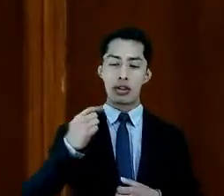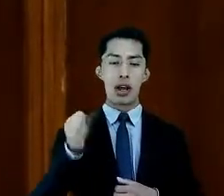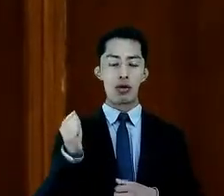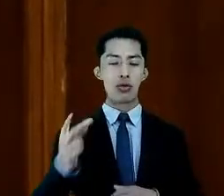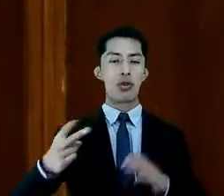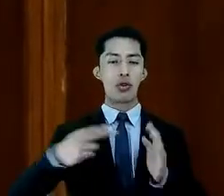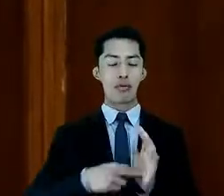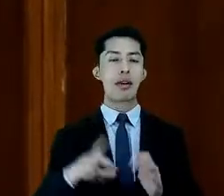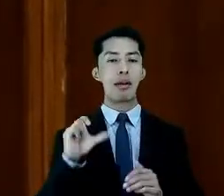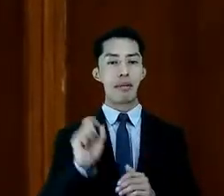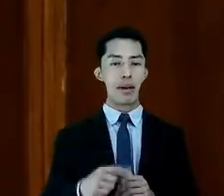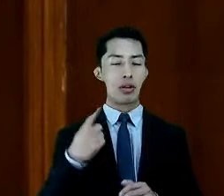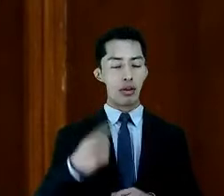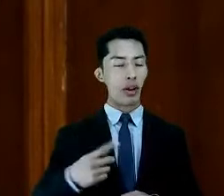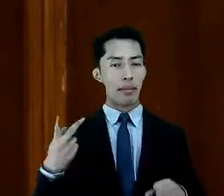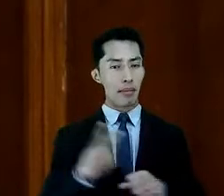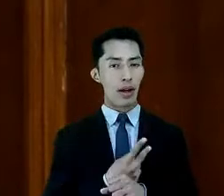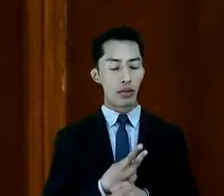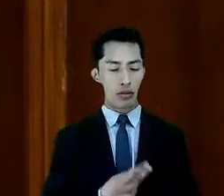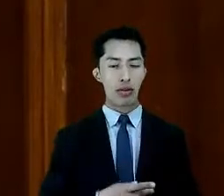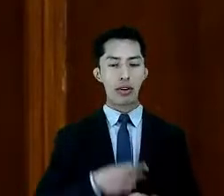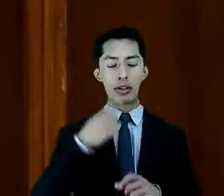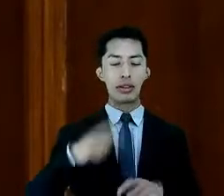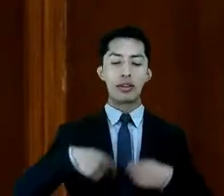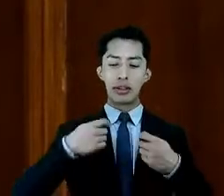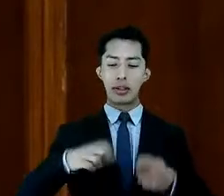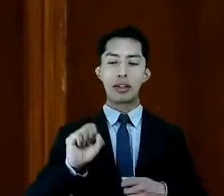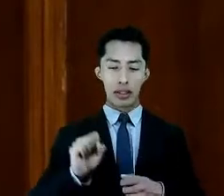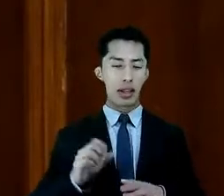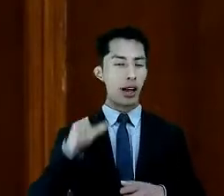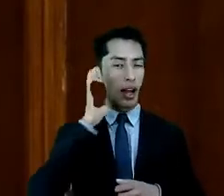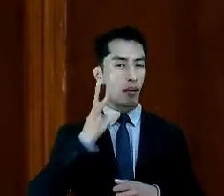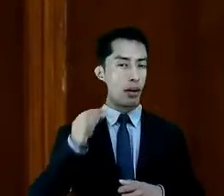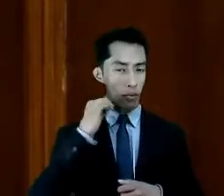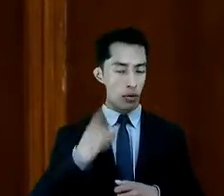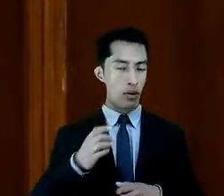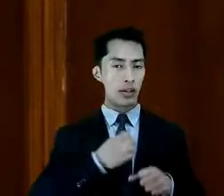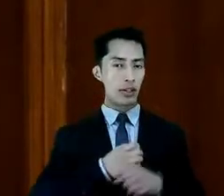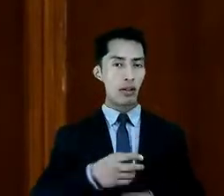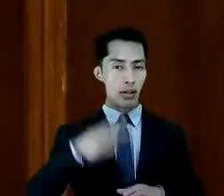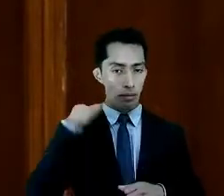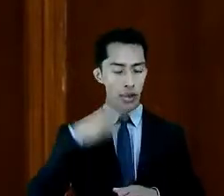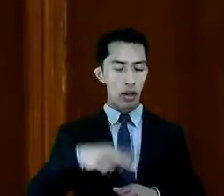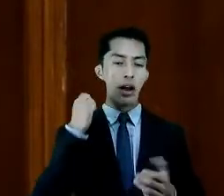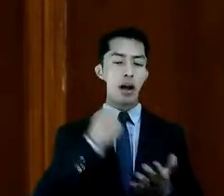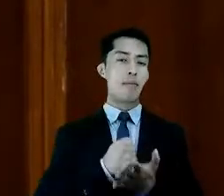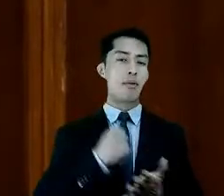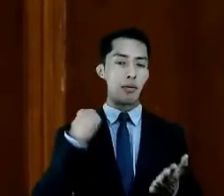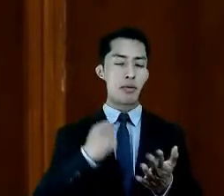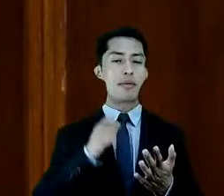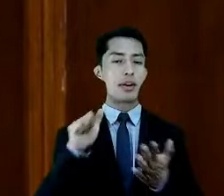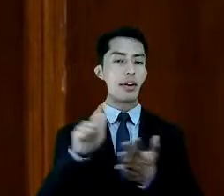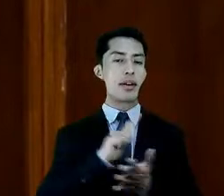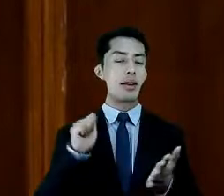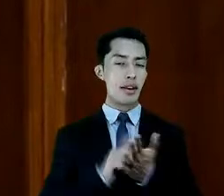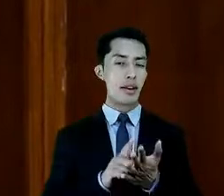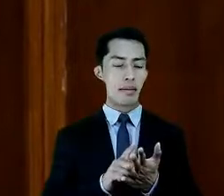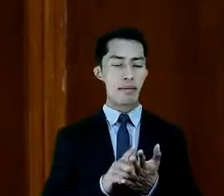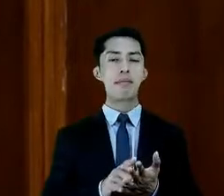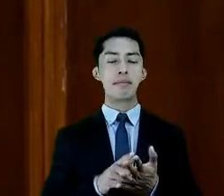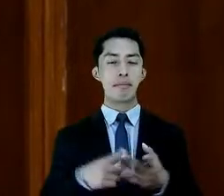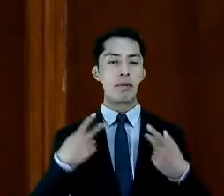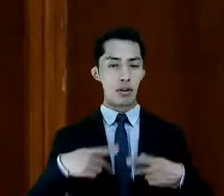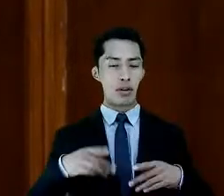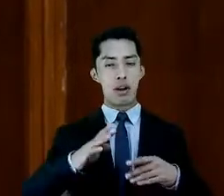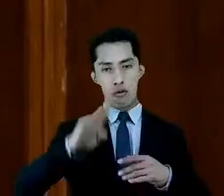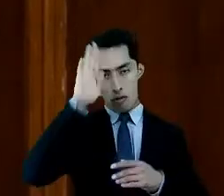año 2021, la 60ª legislatura estatal aprobó la Ley de los Cuerpos